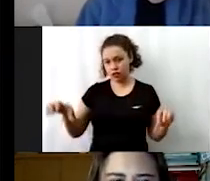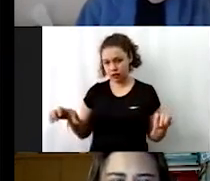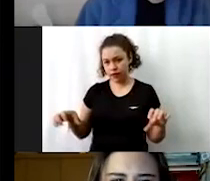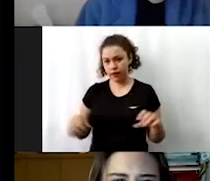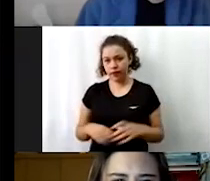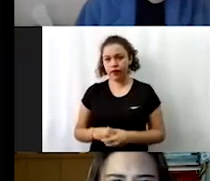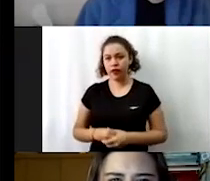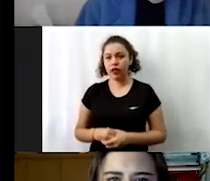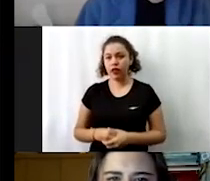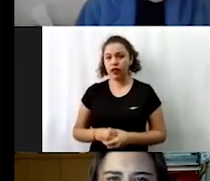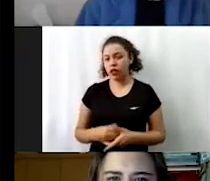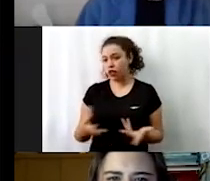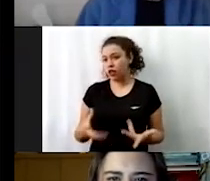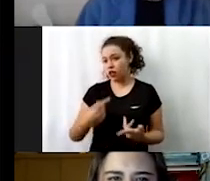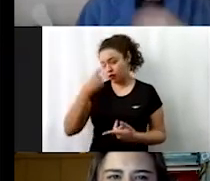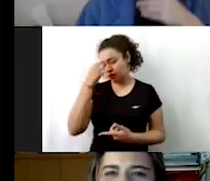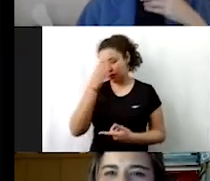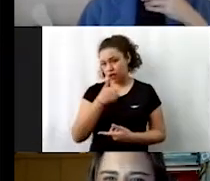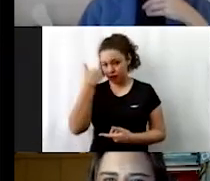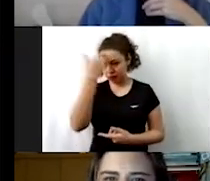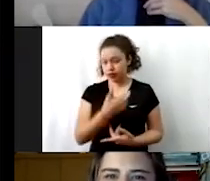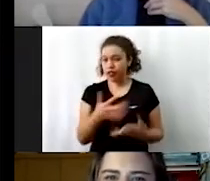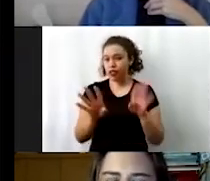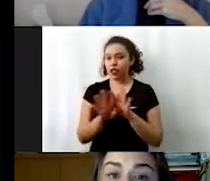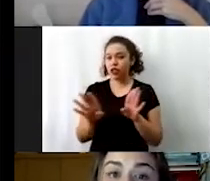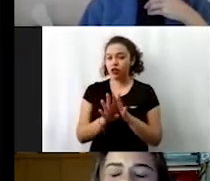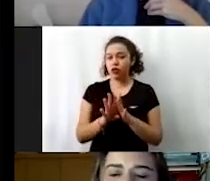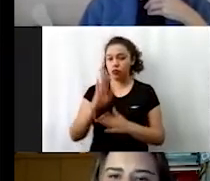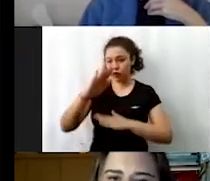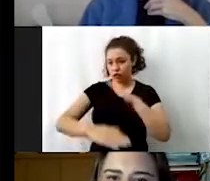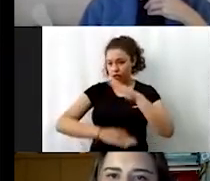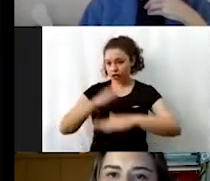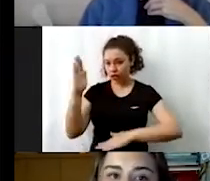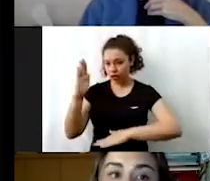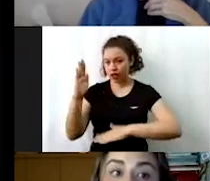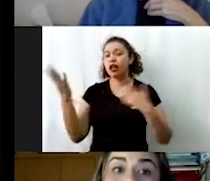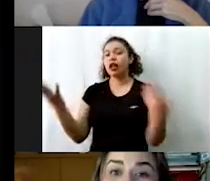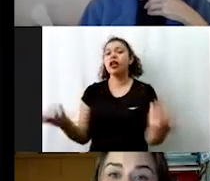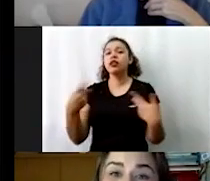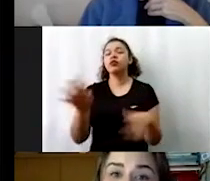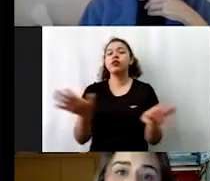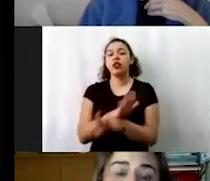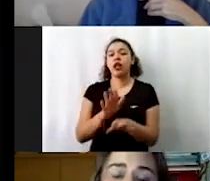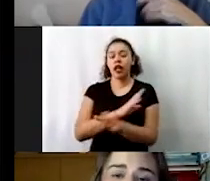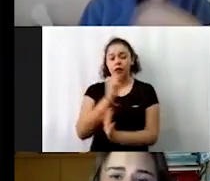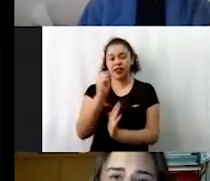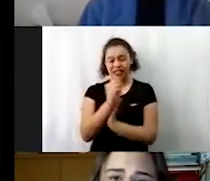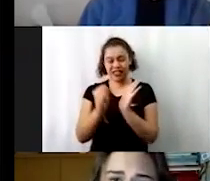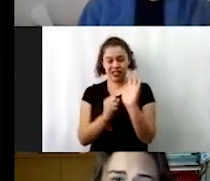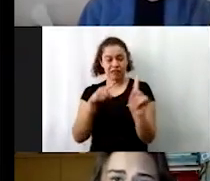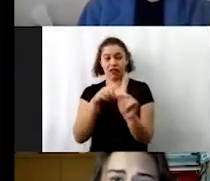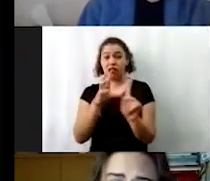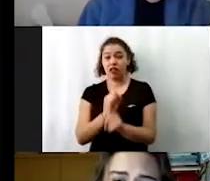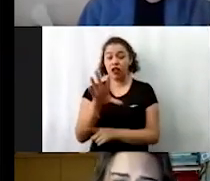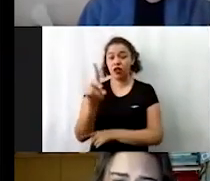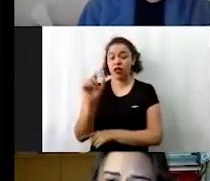sea pues considerada como exitosa y logre estos cambios sistémicos que se abordan en el ODS